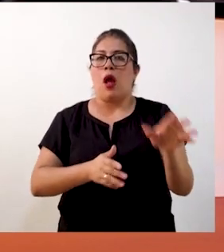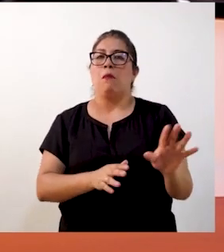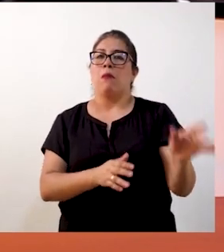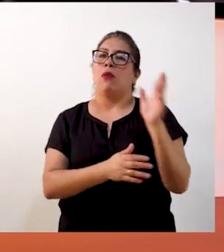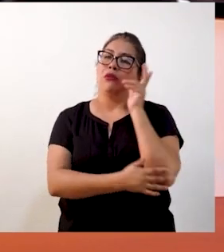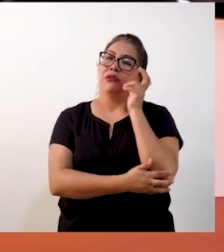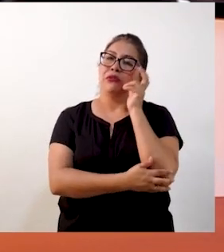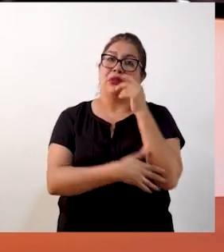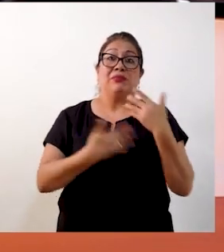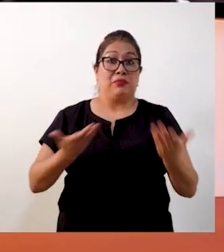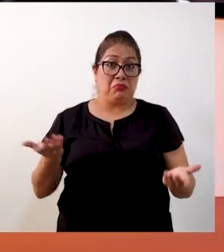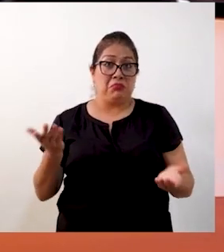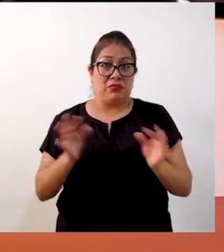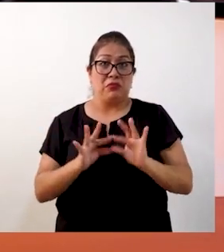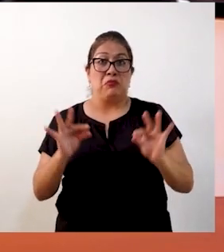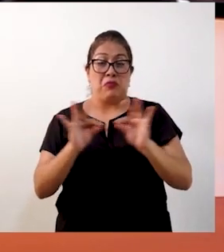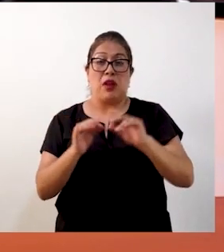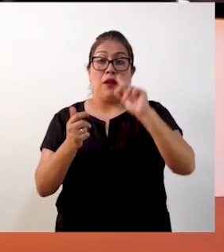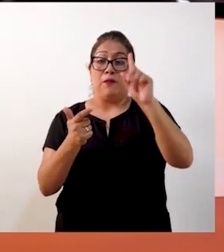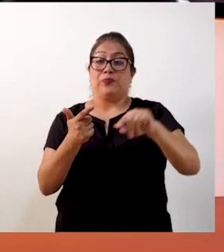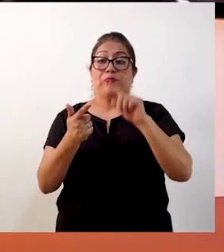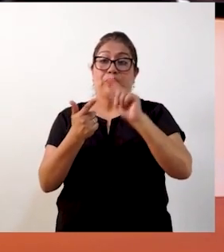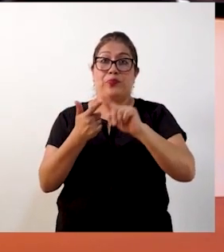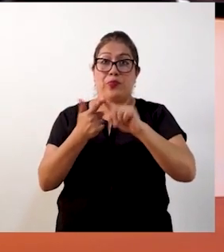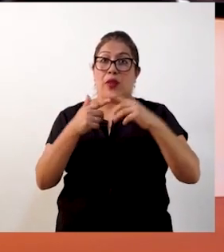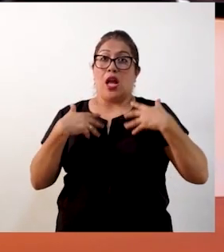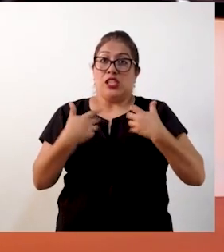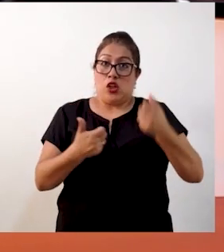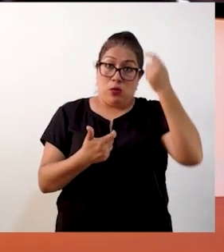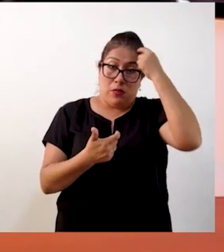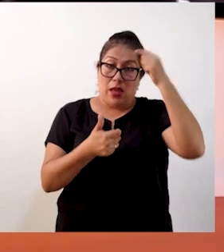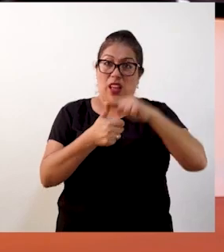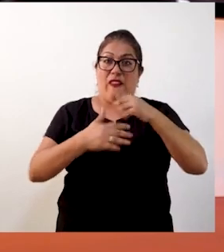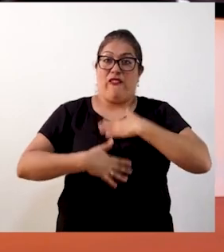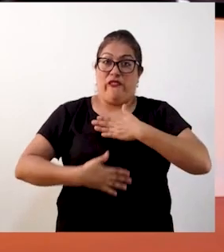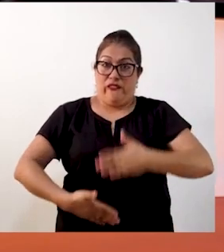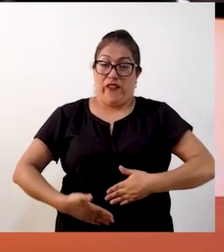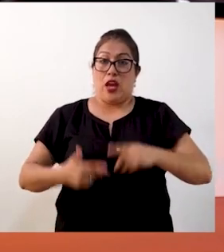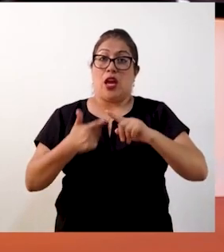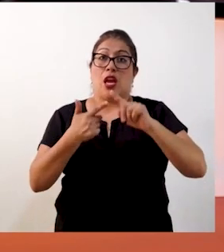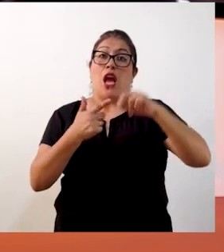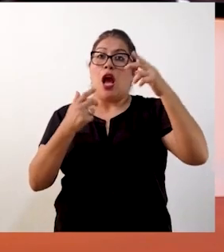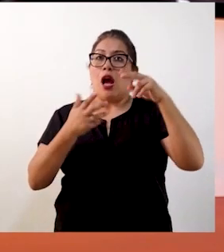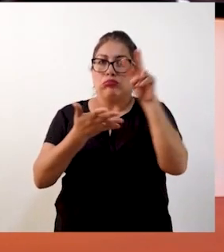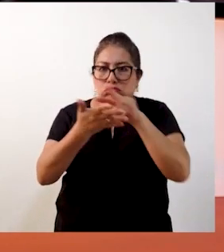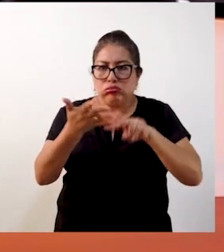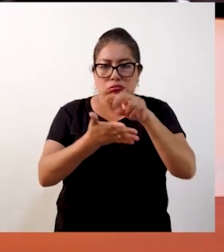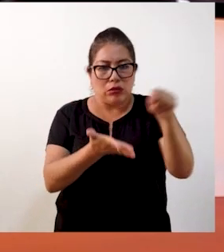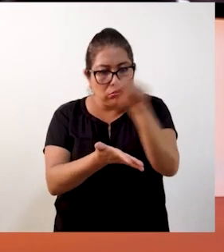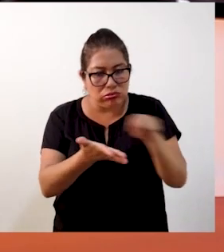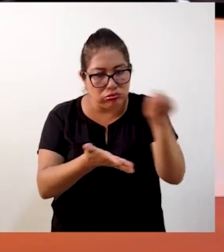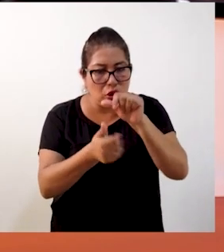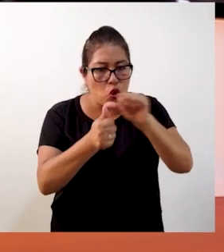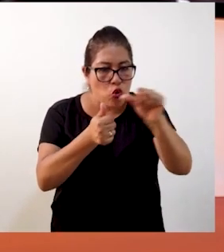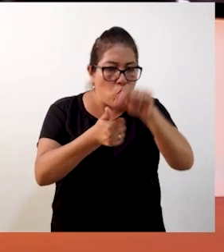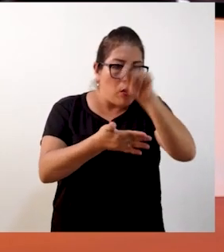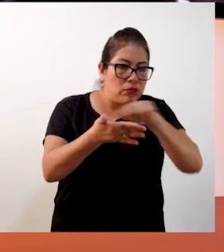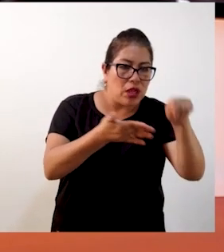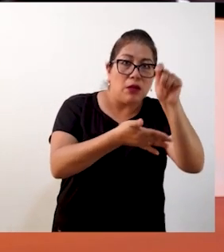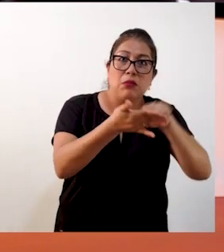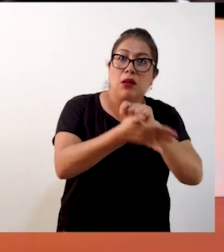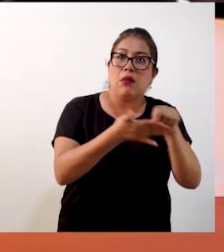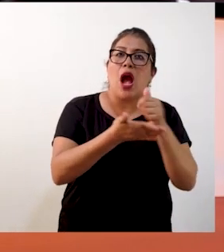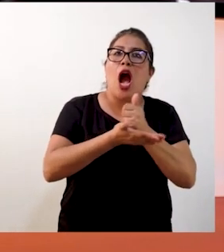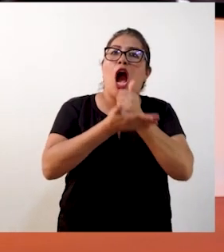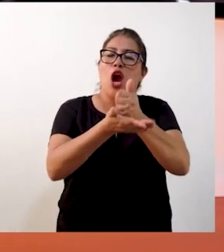Y tercero, ya dije, primero actividad física, segundo actividad mental, leyendo, haciendo crucigramas, sudokus, todas